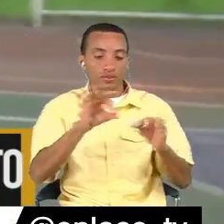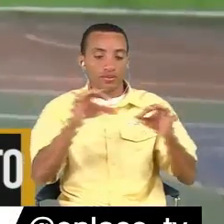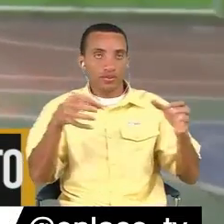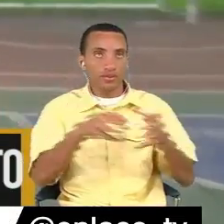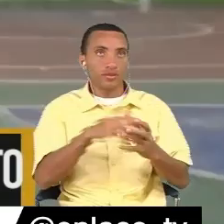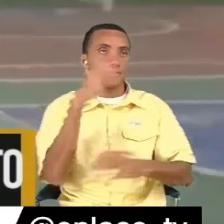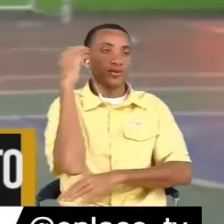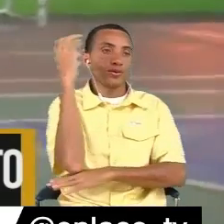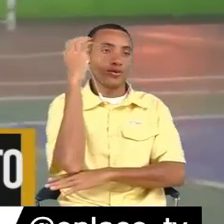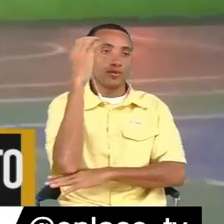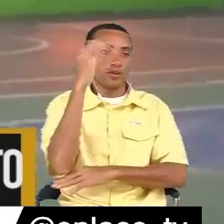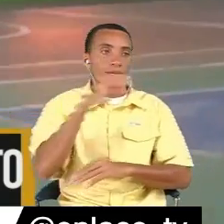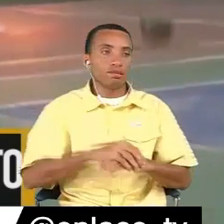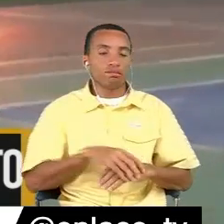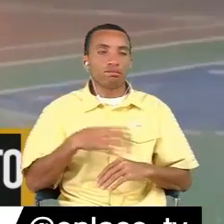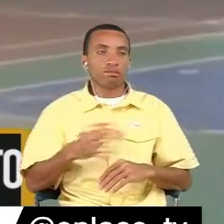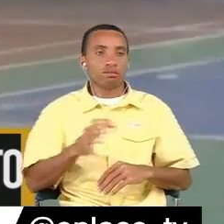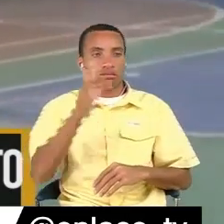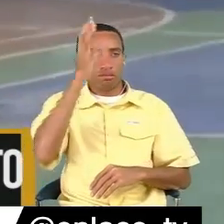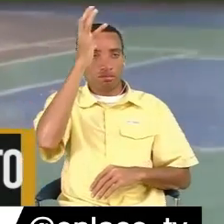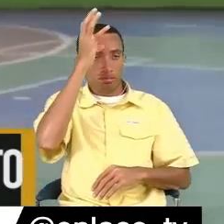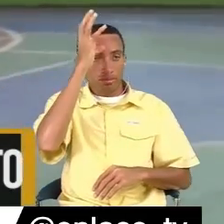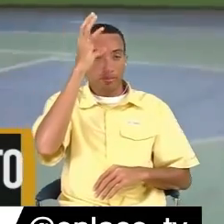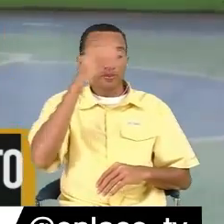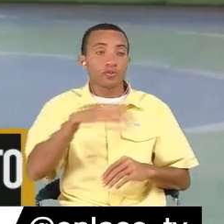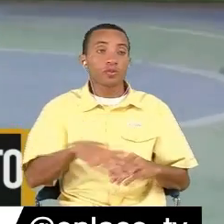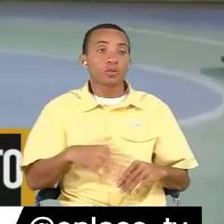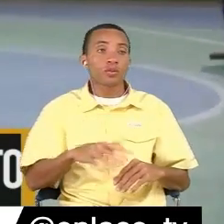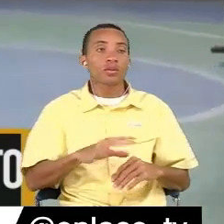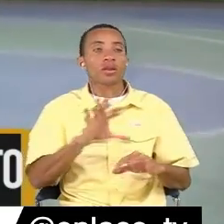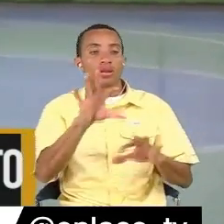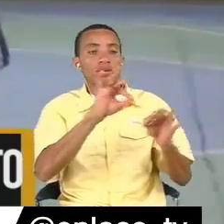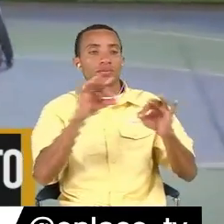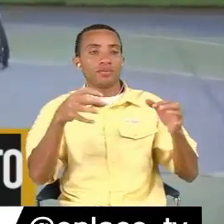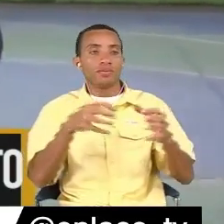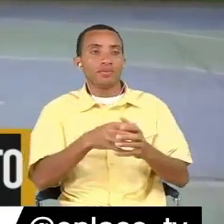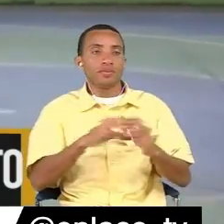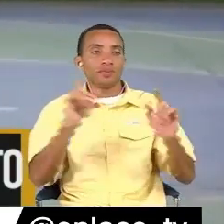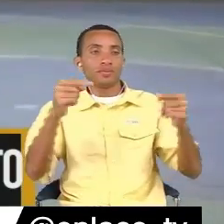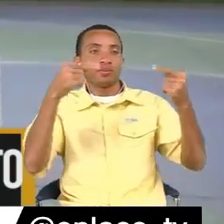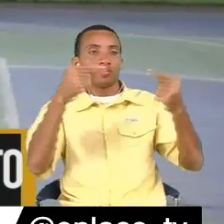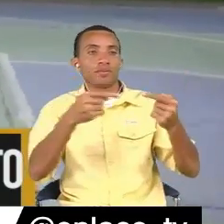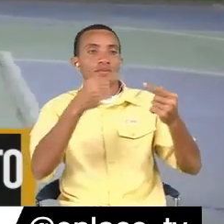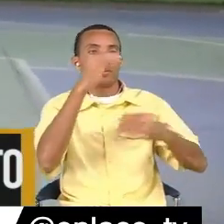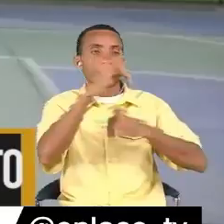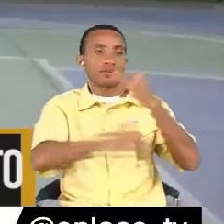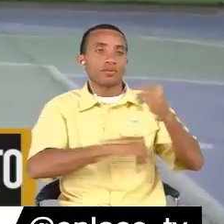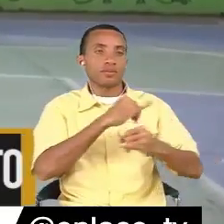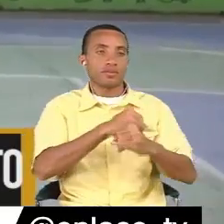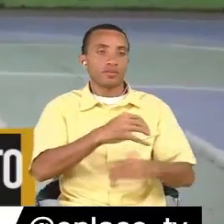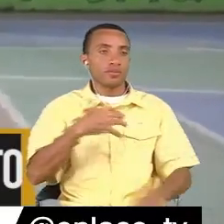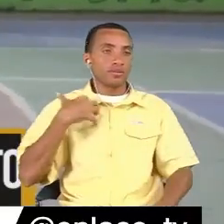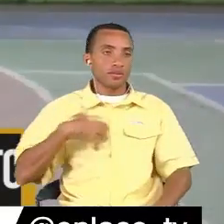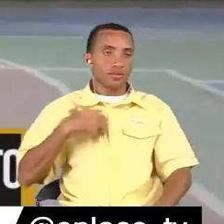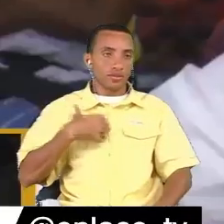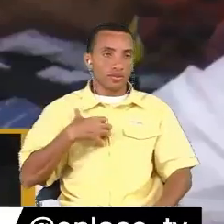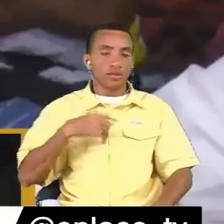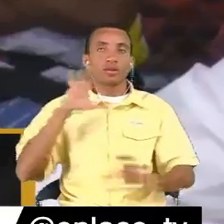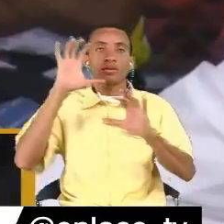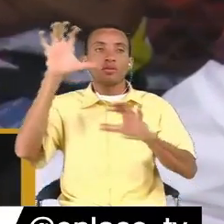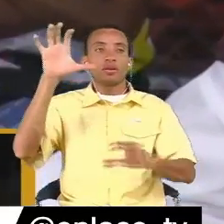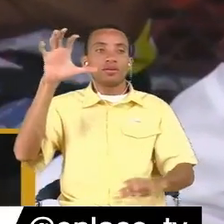Geño, como es conocido entre su grupo cariñosamente, ya ha sido convocado a campeonatos internacionales en Argentina y Canadá. No, a